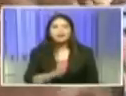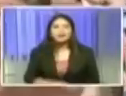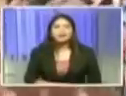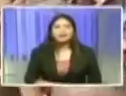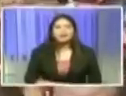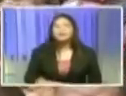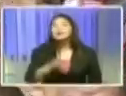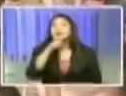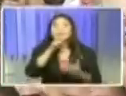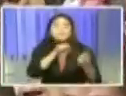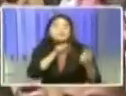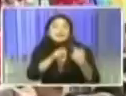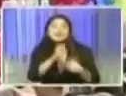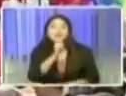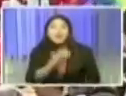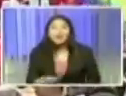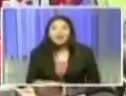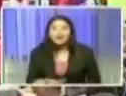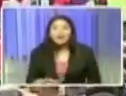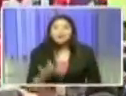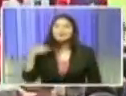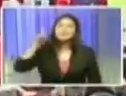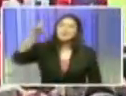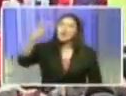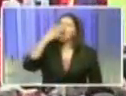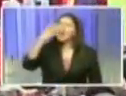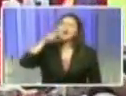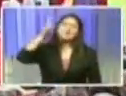¿Quiénes mandan mensajitos?